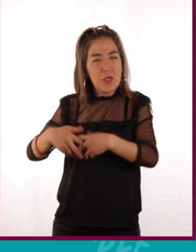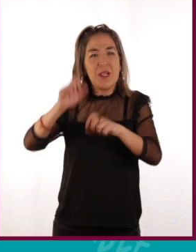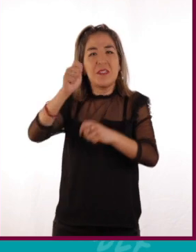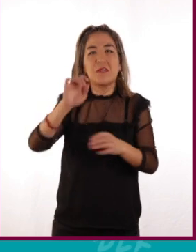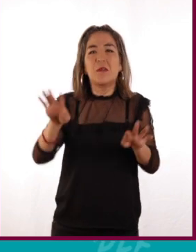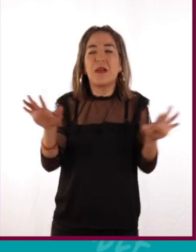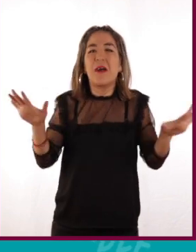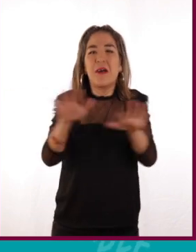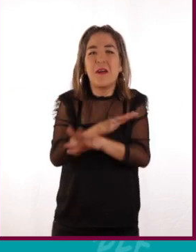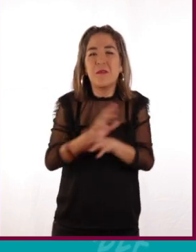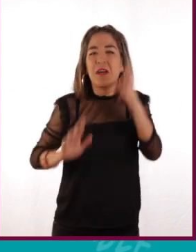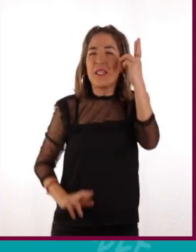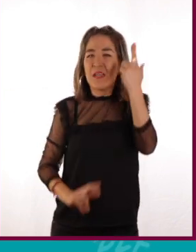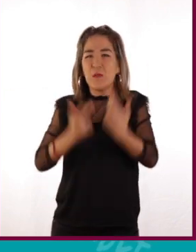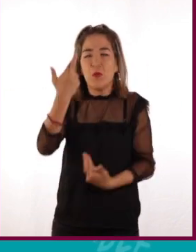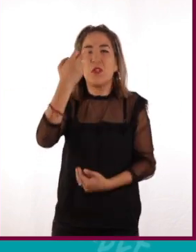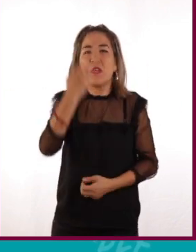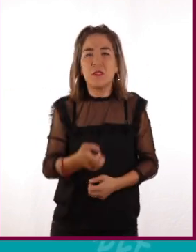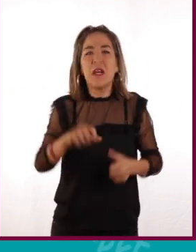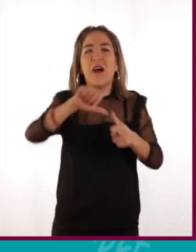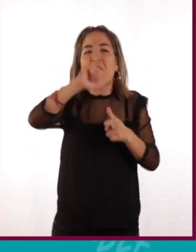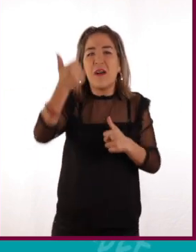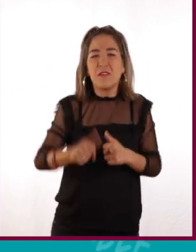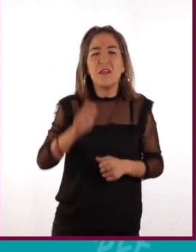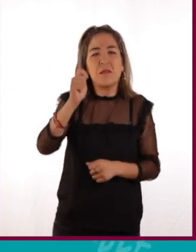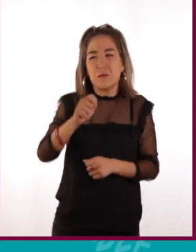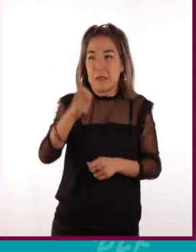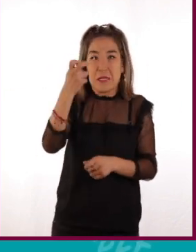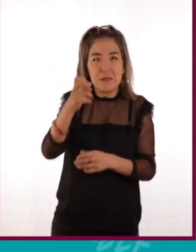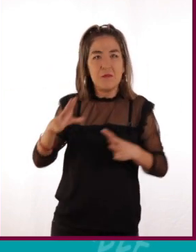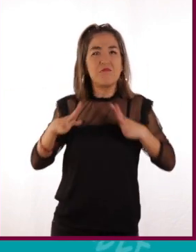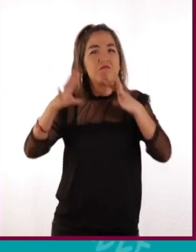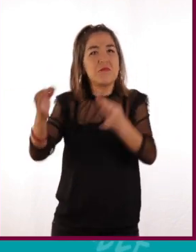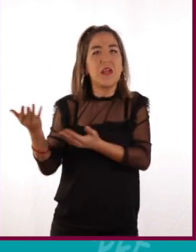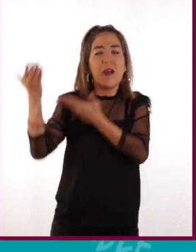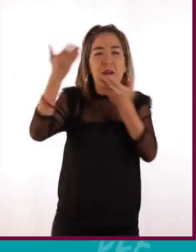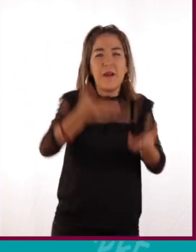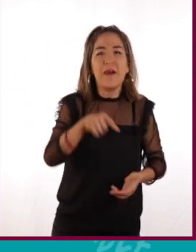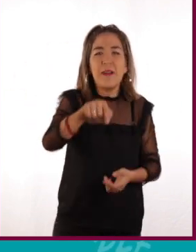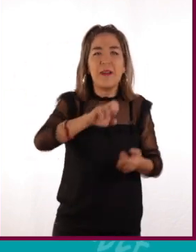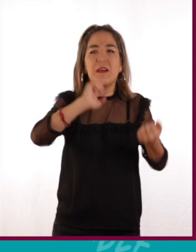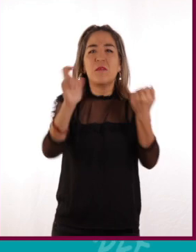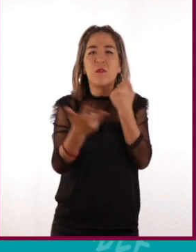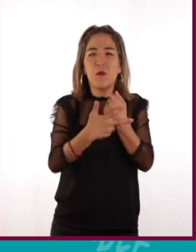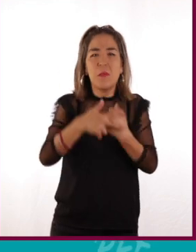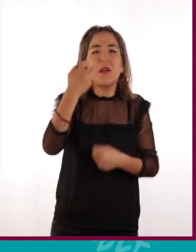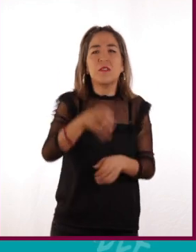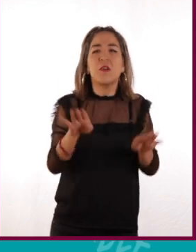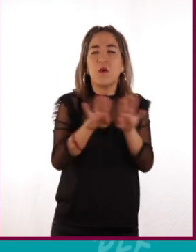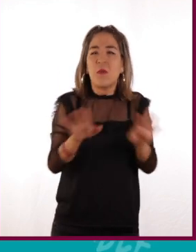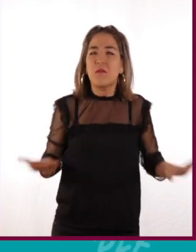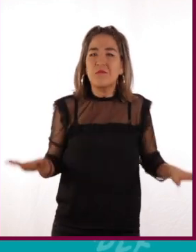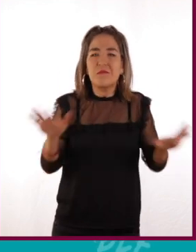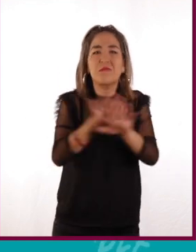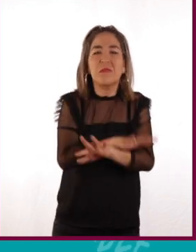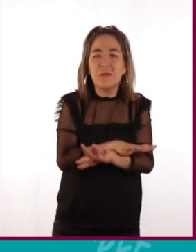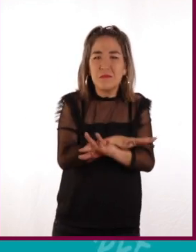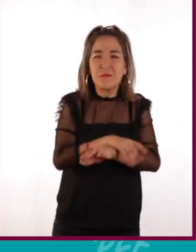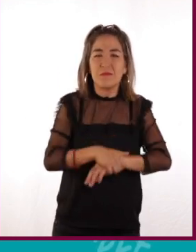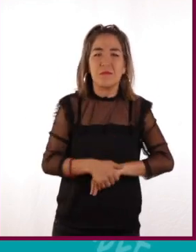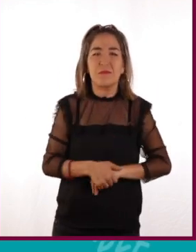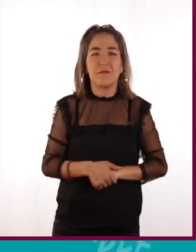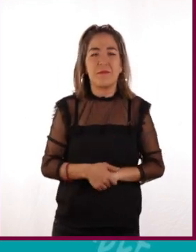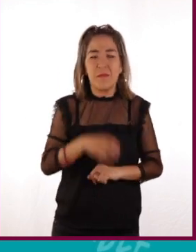revolucionó al mundo entero, ¿sí? A diferencia del Art Deco, que yo digo vino de Europa y en qué lugares,